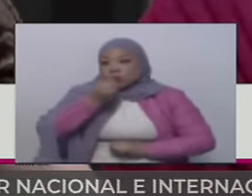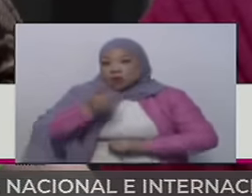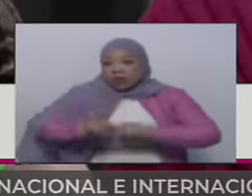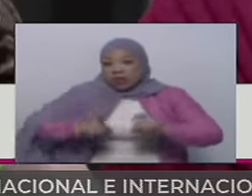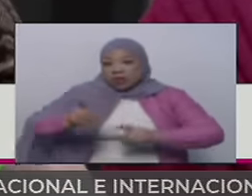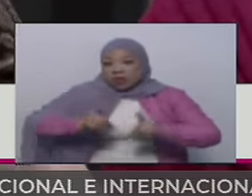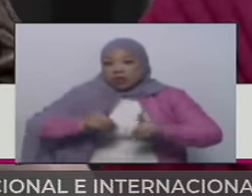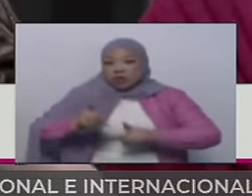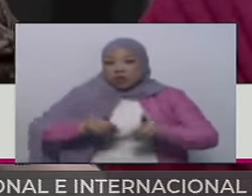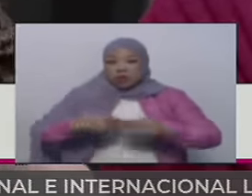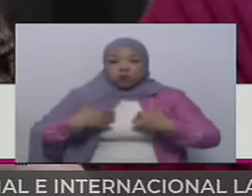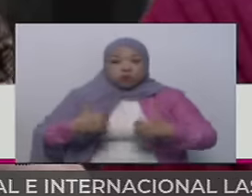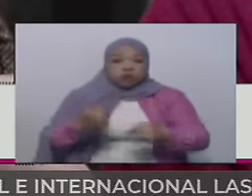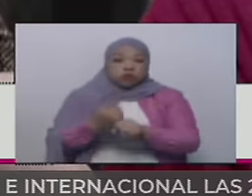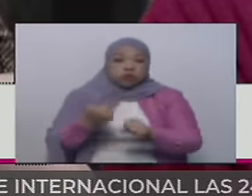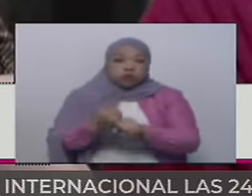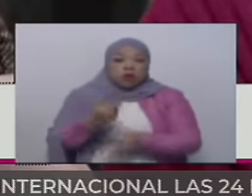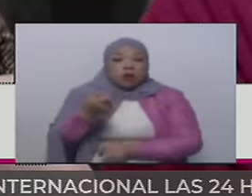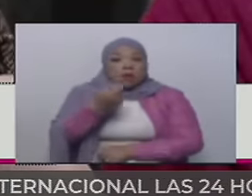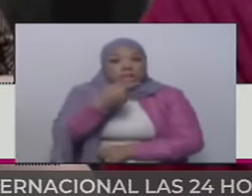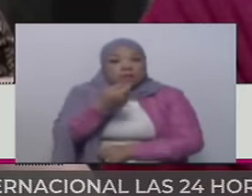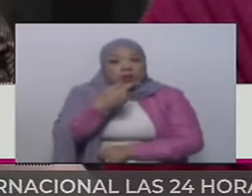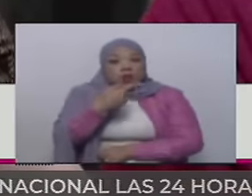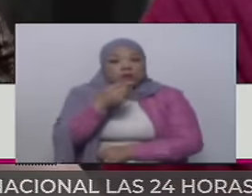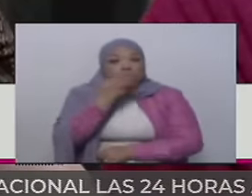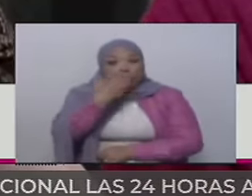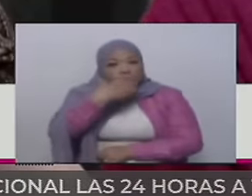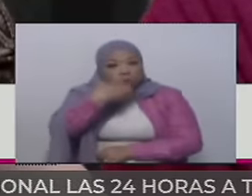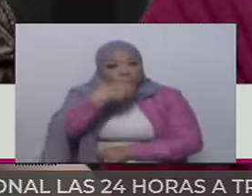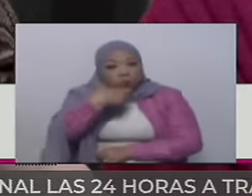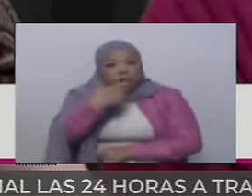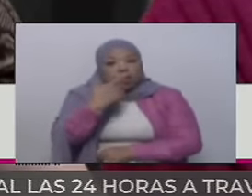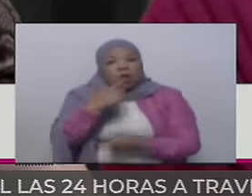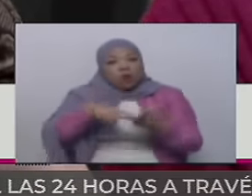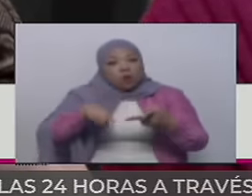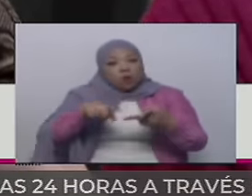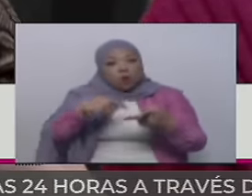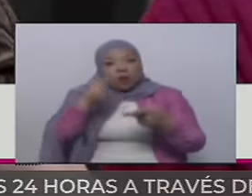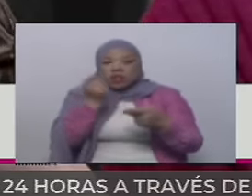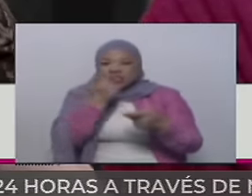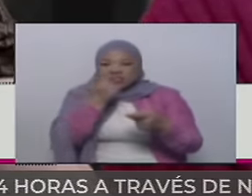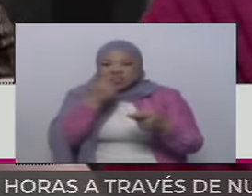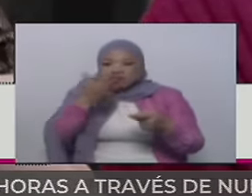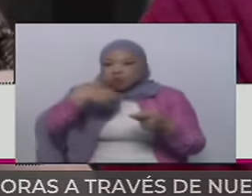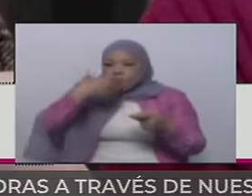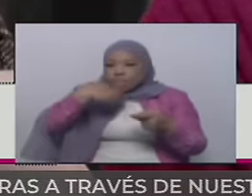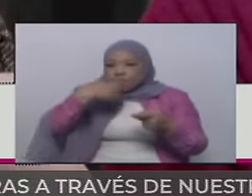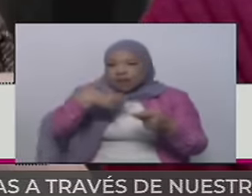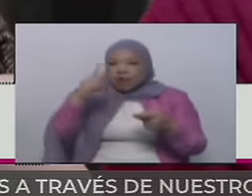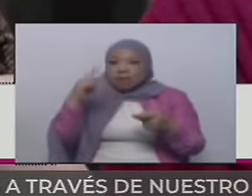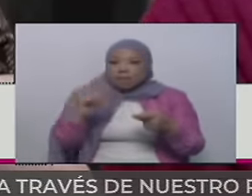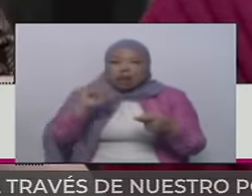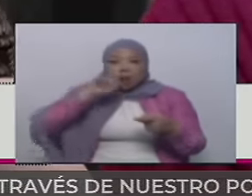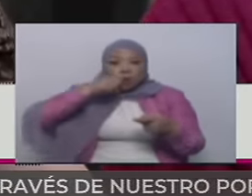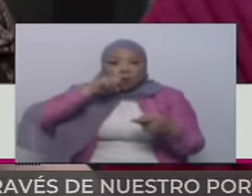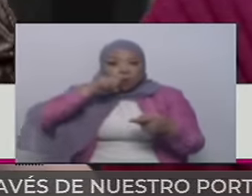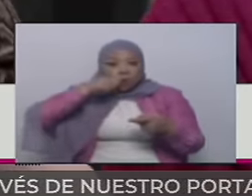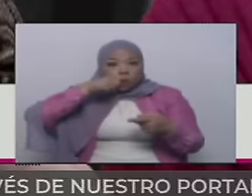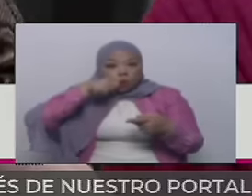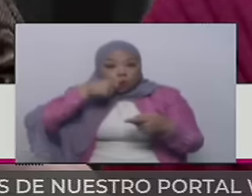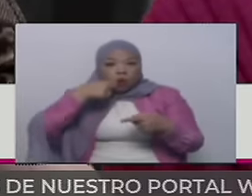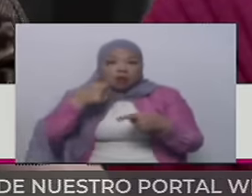no es saludable, hay que ingerir más frutas, más vegetales, menos proteínas. También